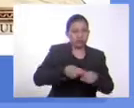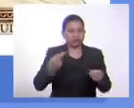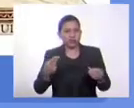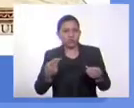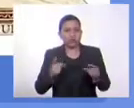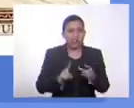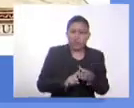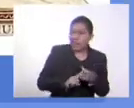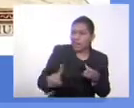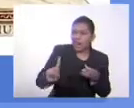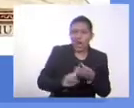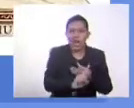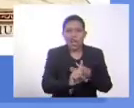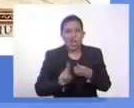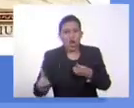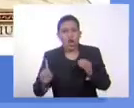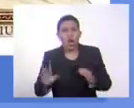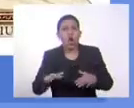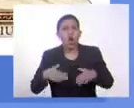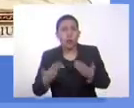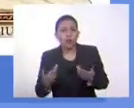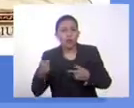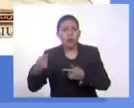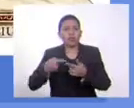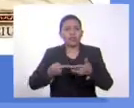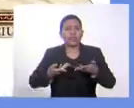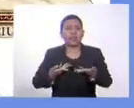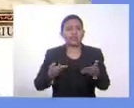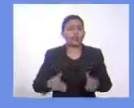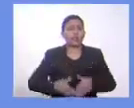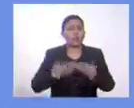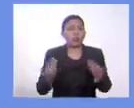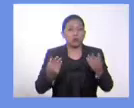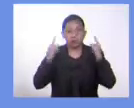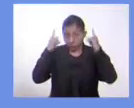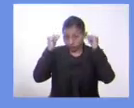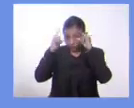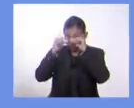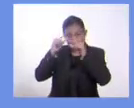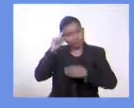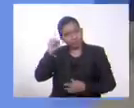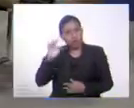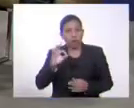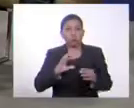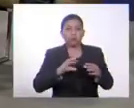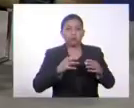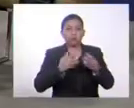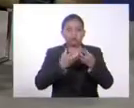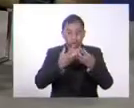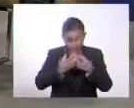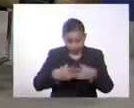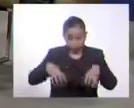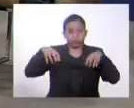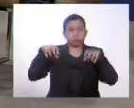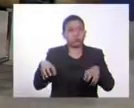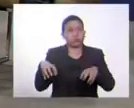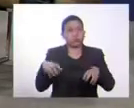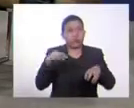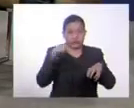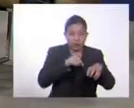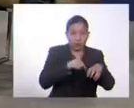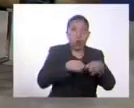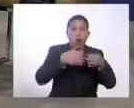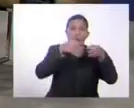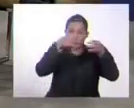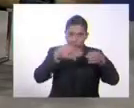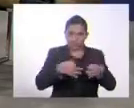dijeron, vamos a hacer una distinción entre la ciudadanía legal y la ciudadanía política. Okay.